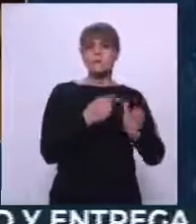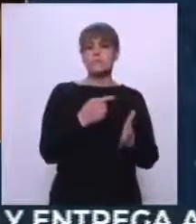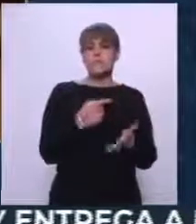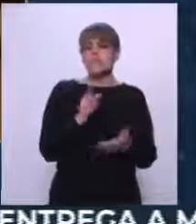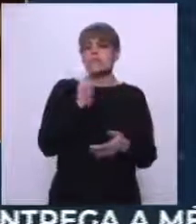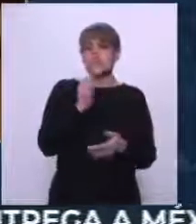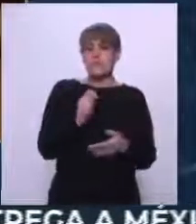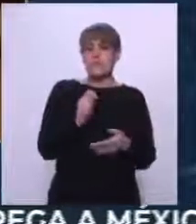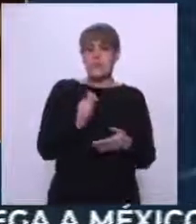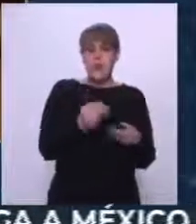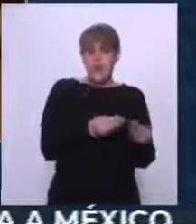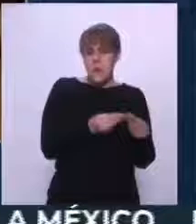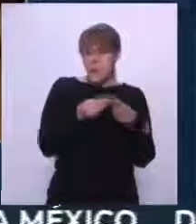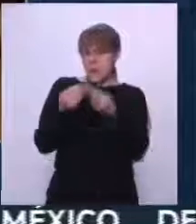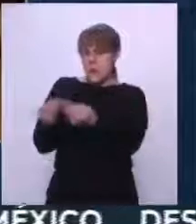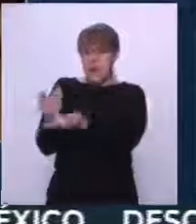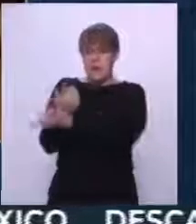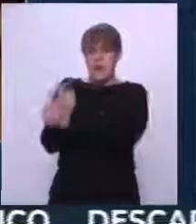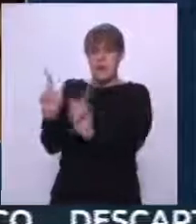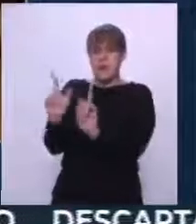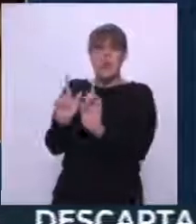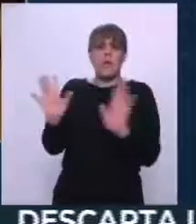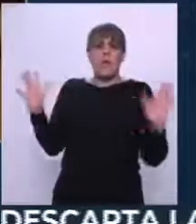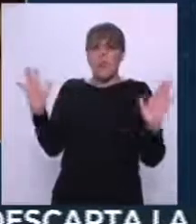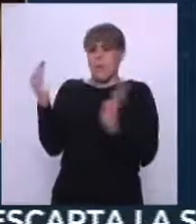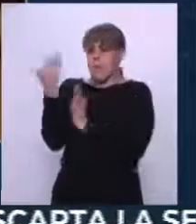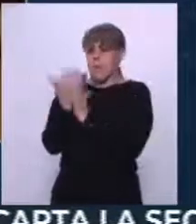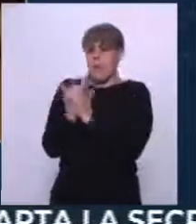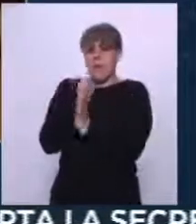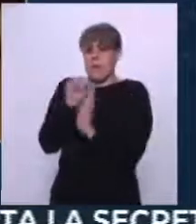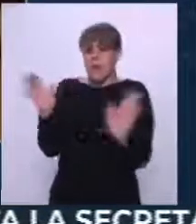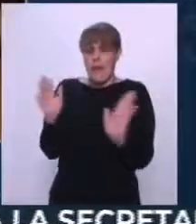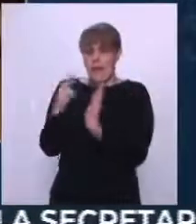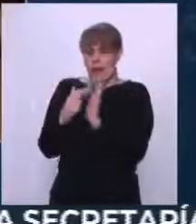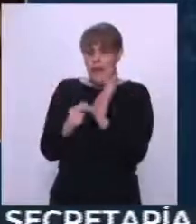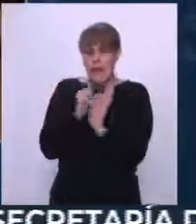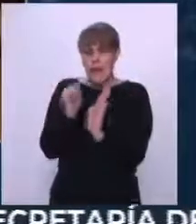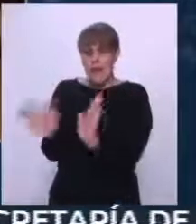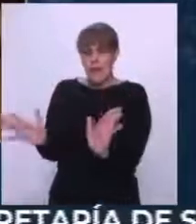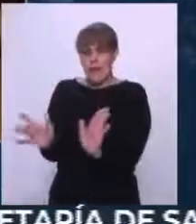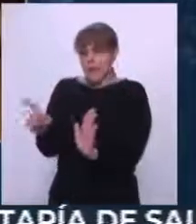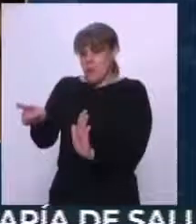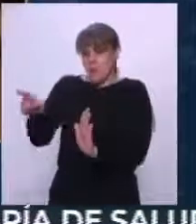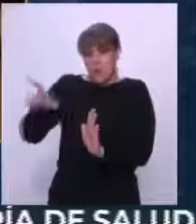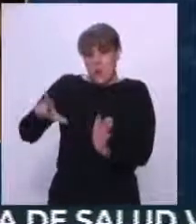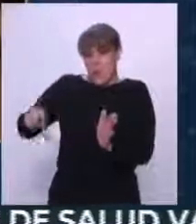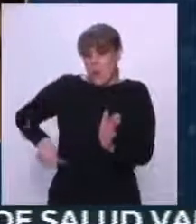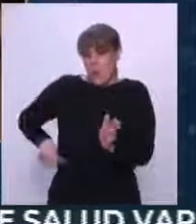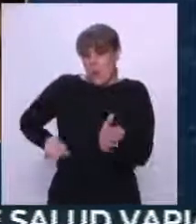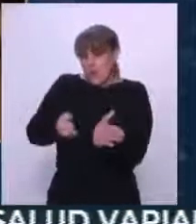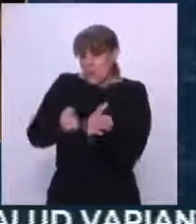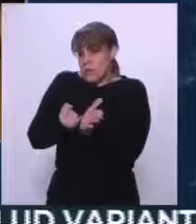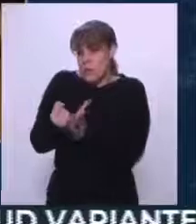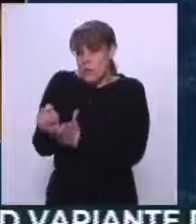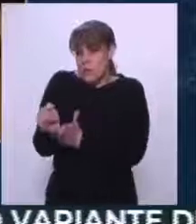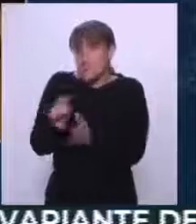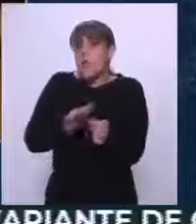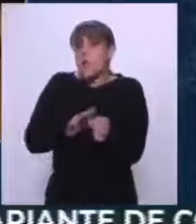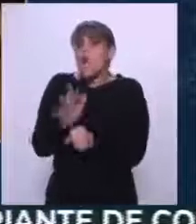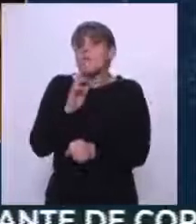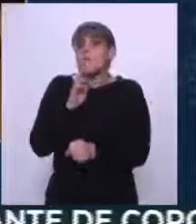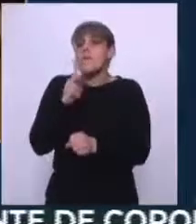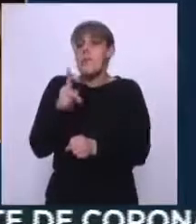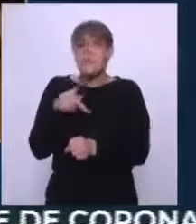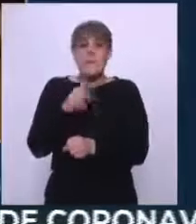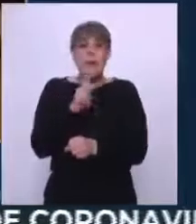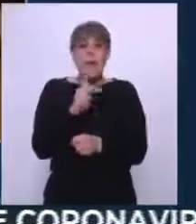que hiciera con él lo que considerara pertinente. Claro. Es importante que muchas personas no lo quieren